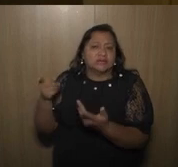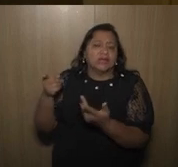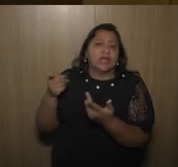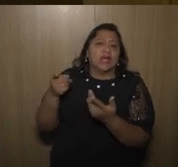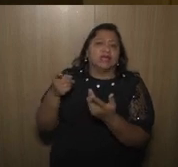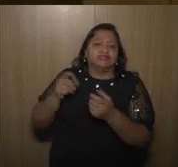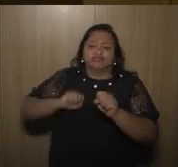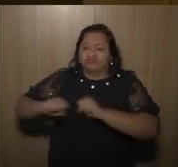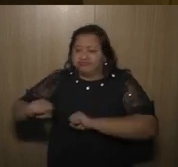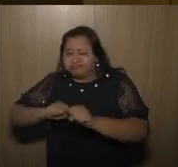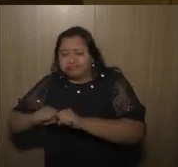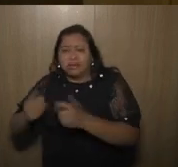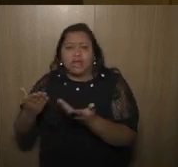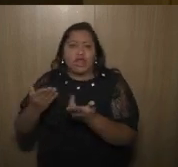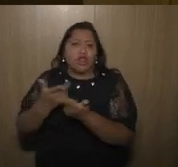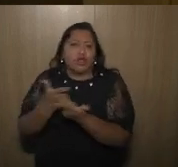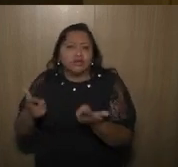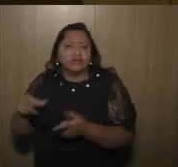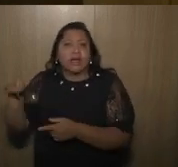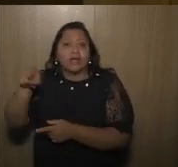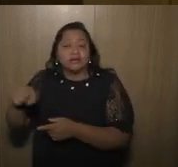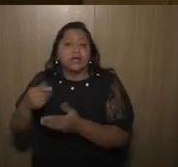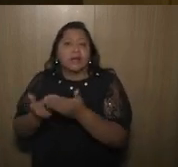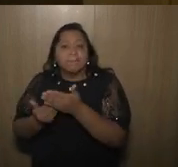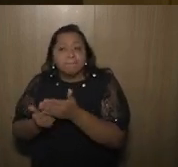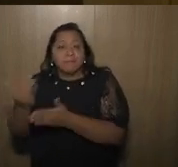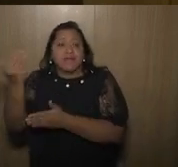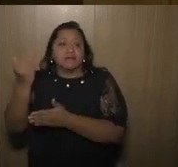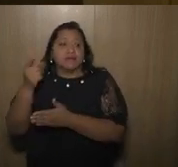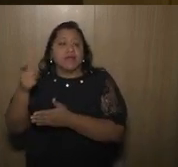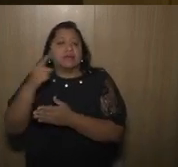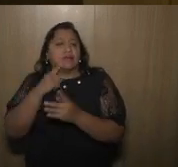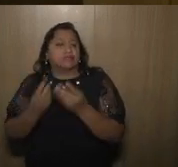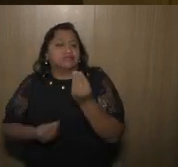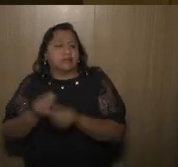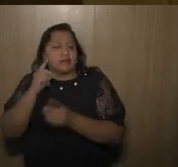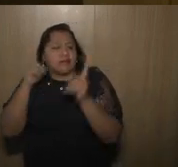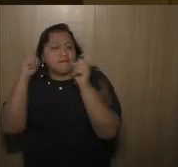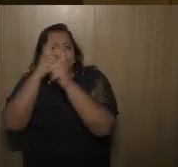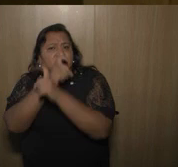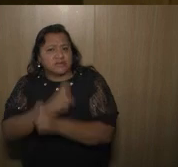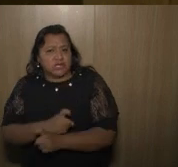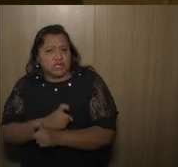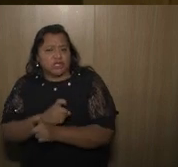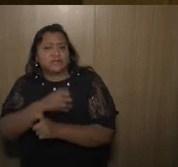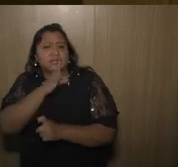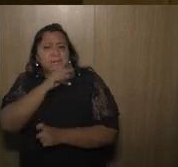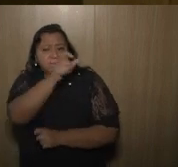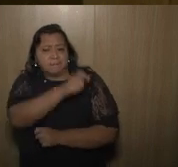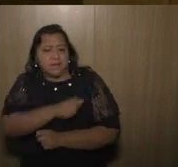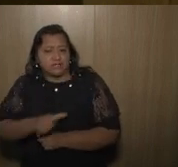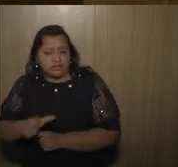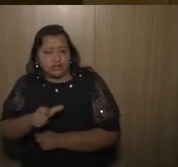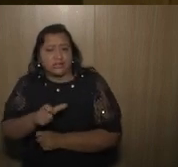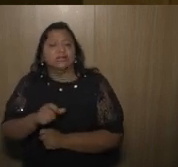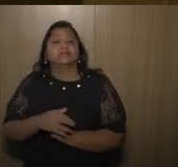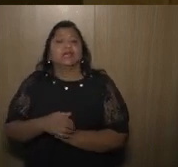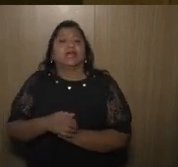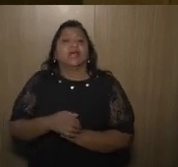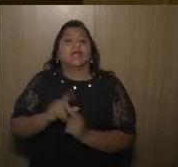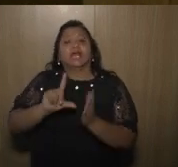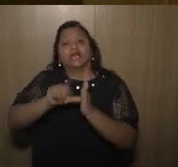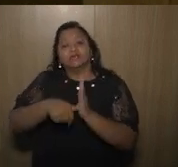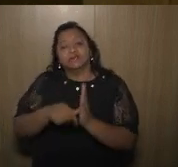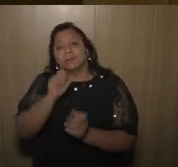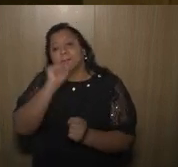y operativo, y a partir de ellos vamos a hacer unas reflexiones con nuestros panelistas y después unas preguntas